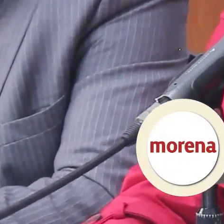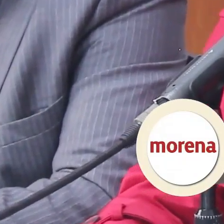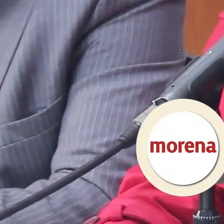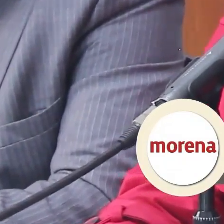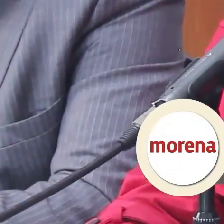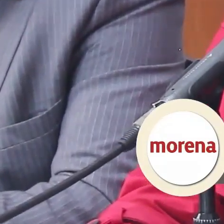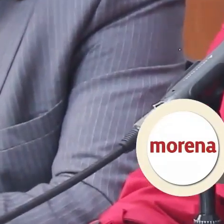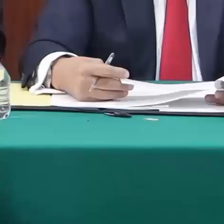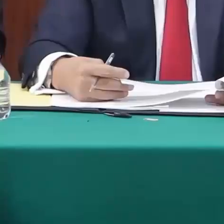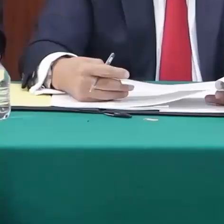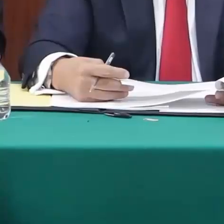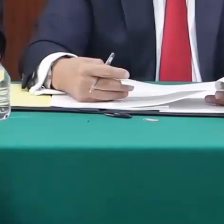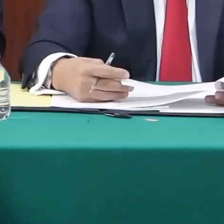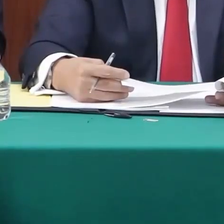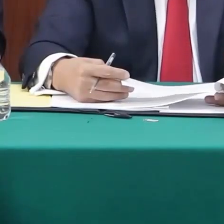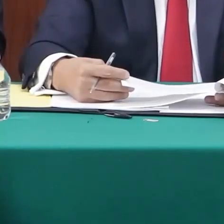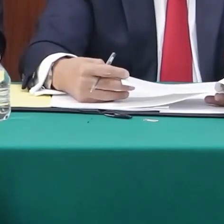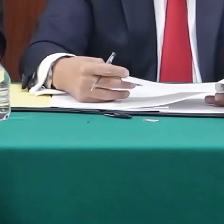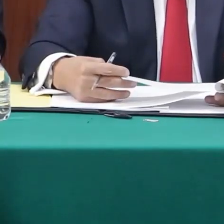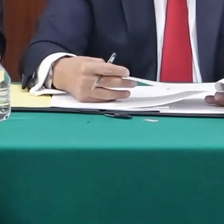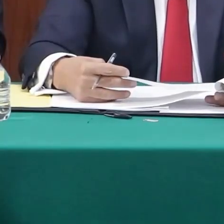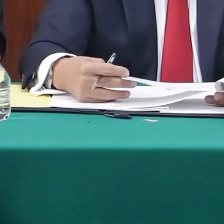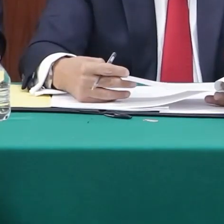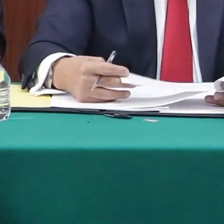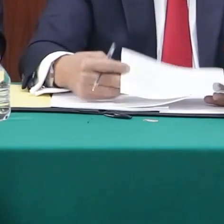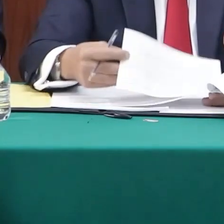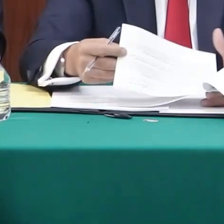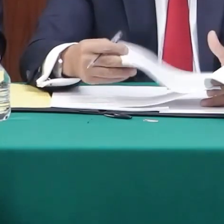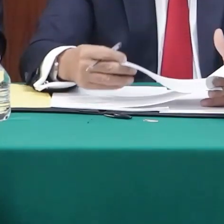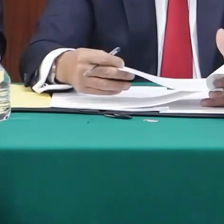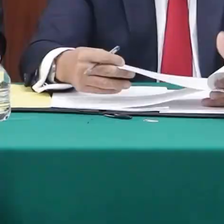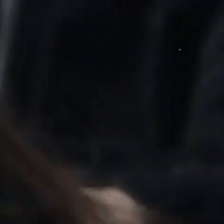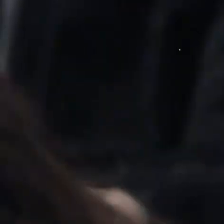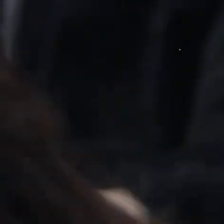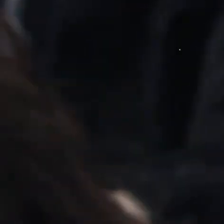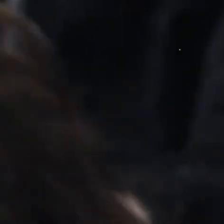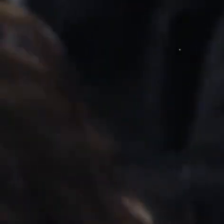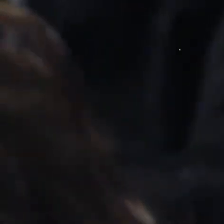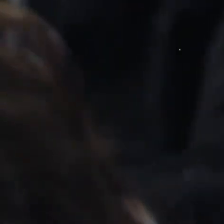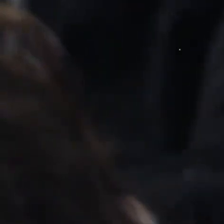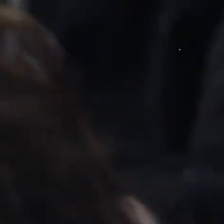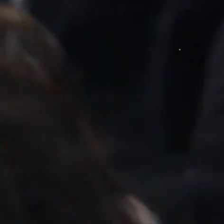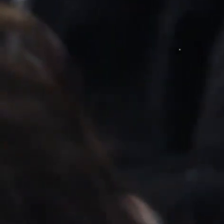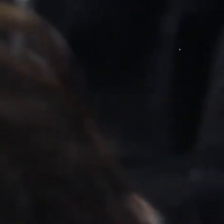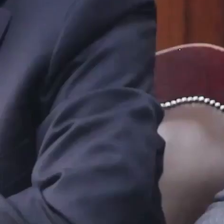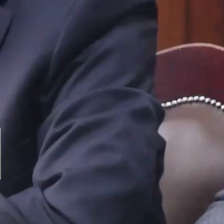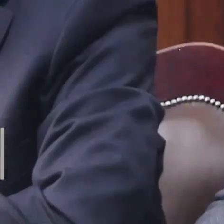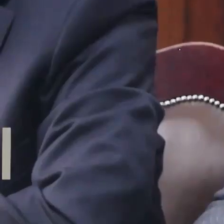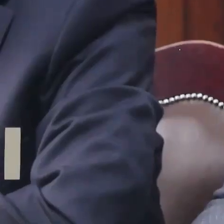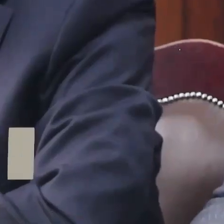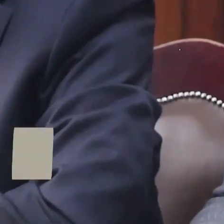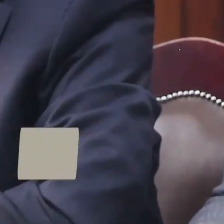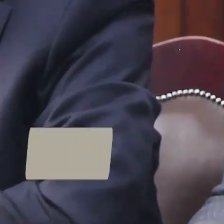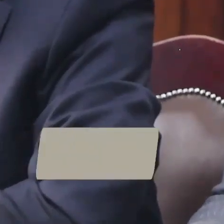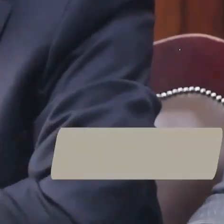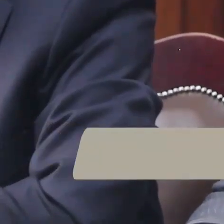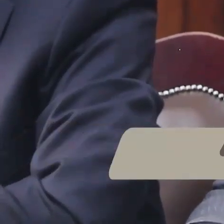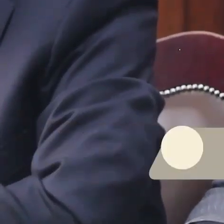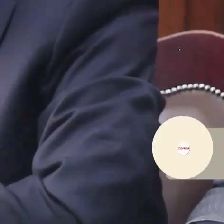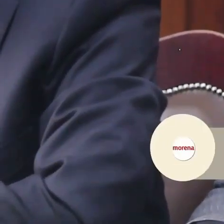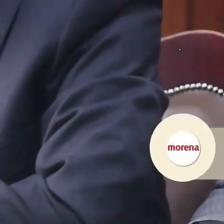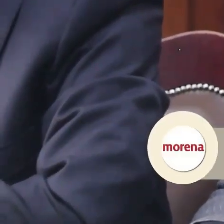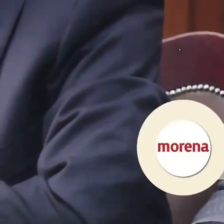de la capital para avanzar en las actividades que nos corresponden. El día de hoy tendrá lugar el inicio de la